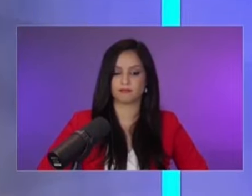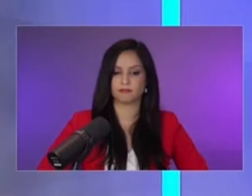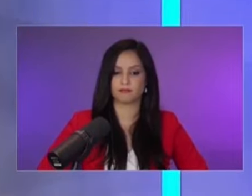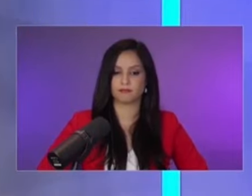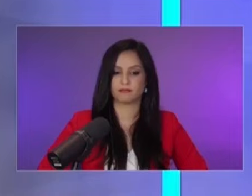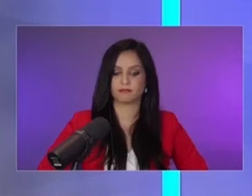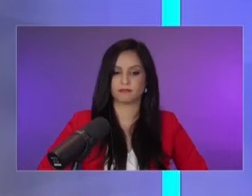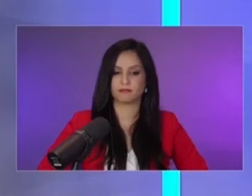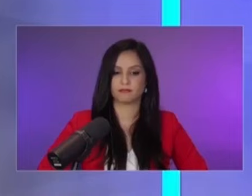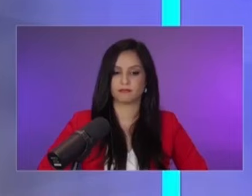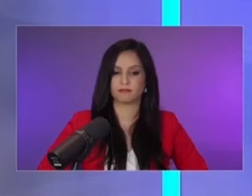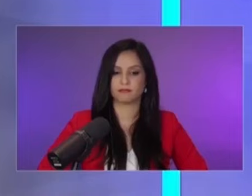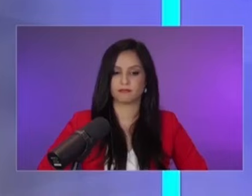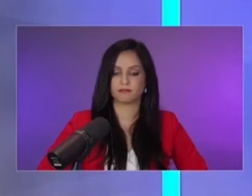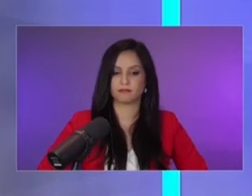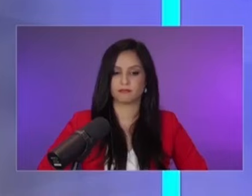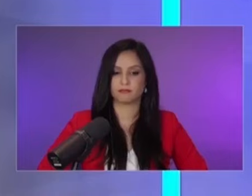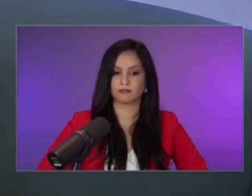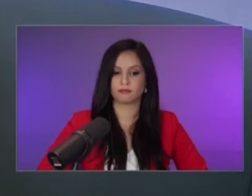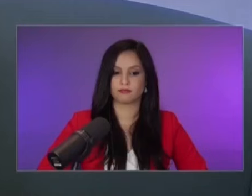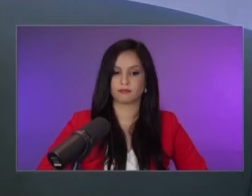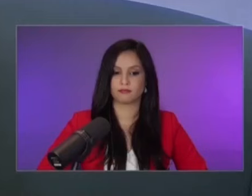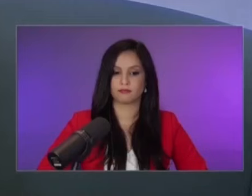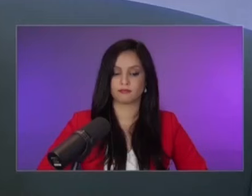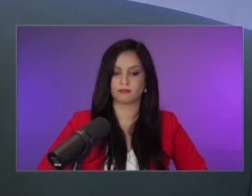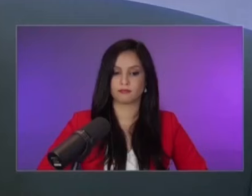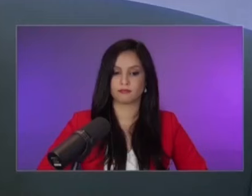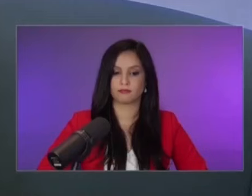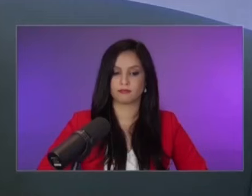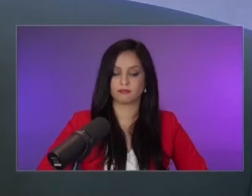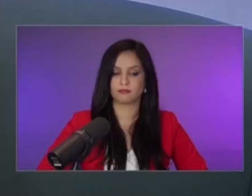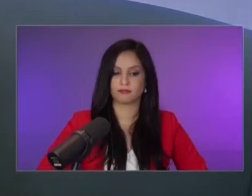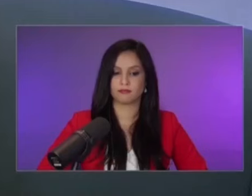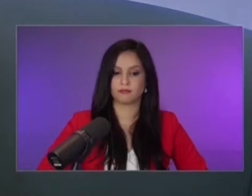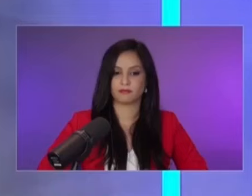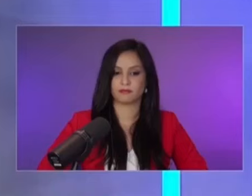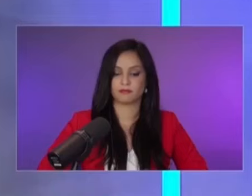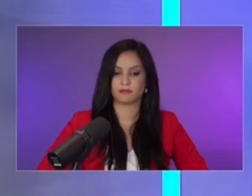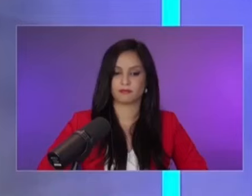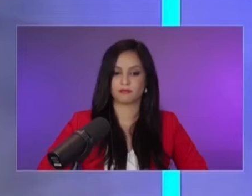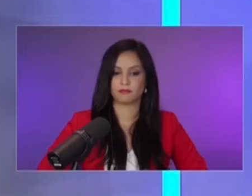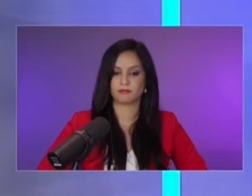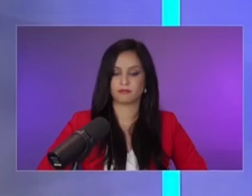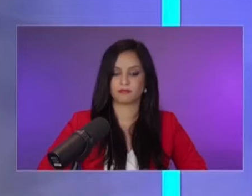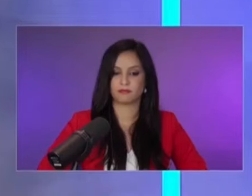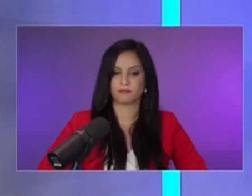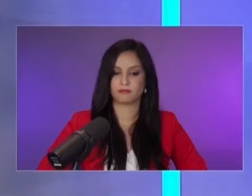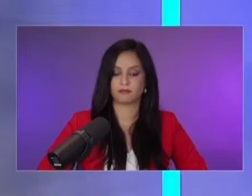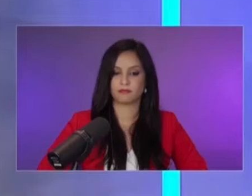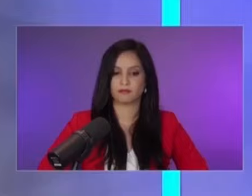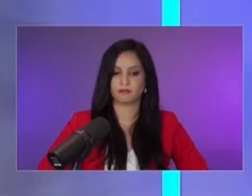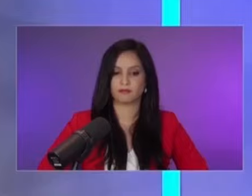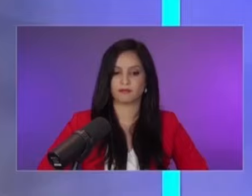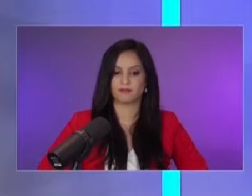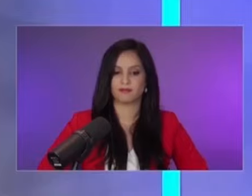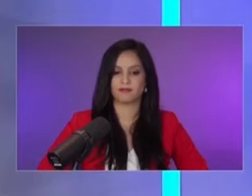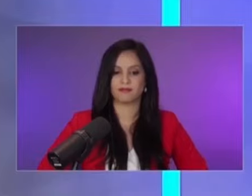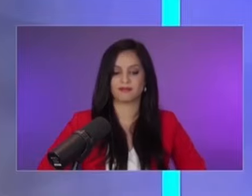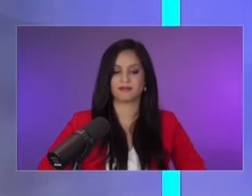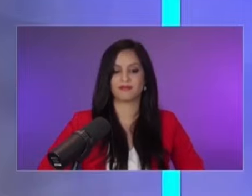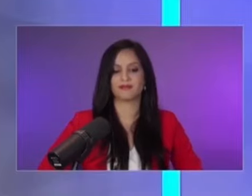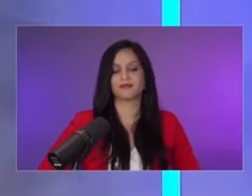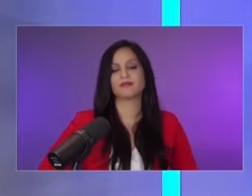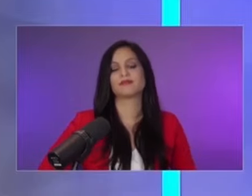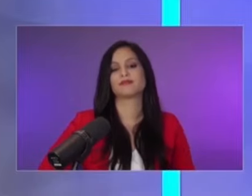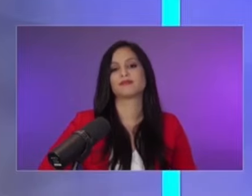nos pase como el anuncio del petróleo de que teníamos petróleo aquella vez de Antonio Guzmán como bien lo cita también